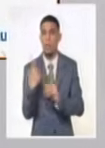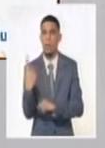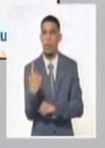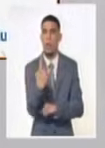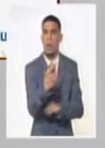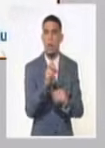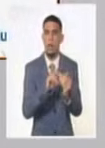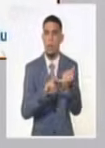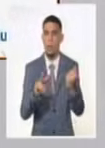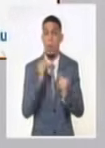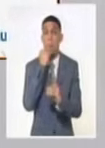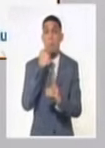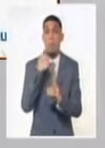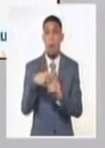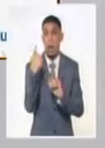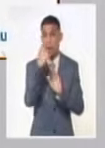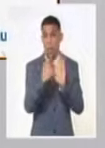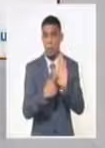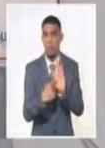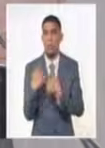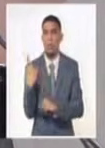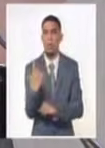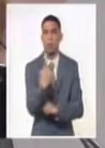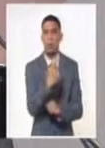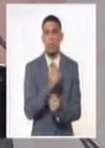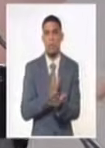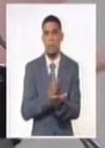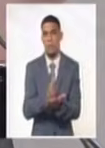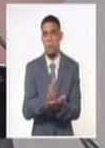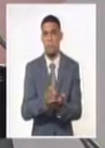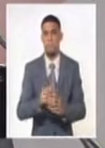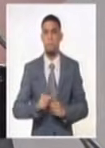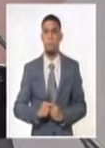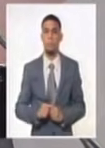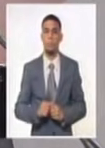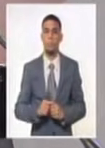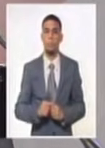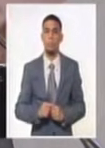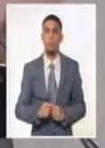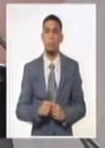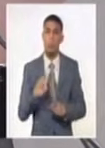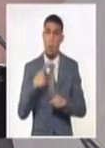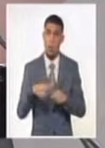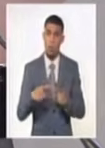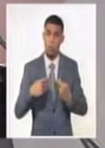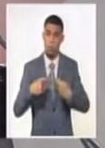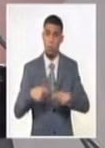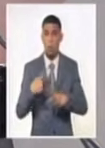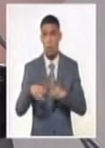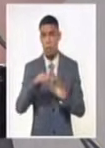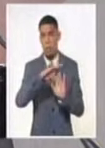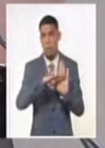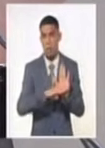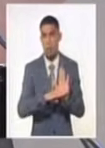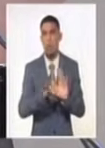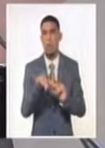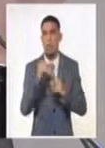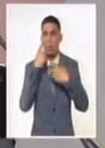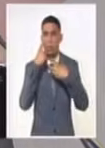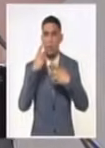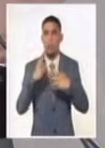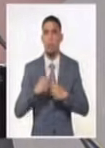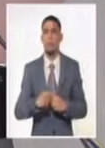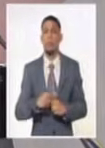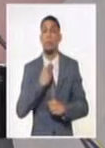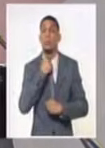carrera y cada universidad. Otra decisión que te comentaba y otro aspecto muy significativo es el tema del